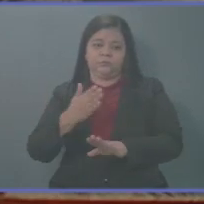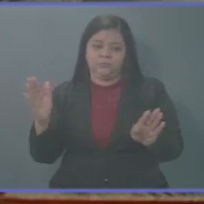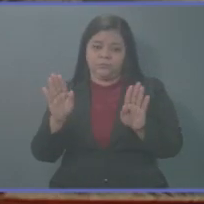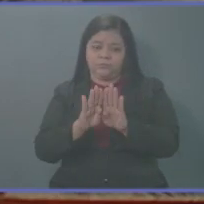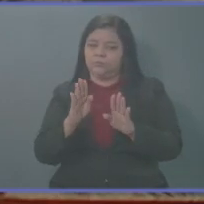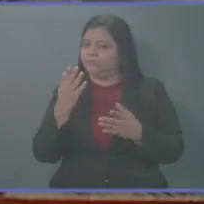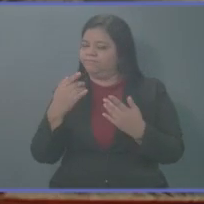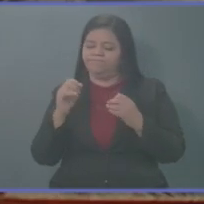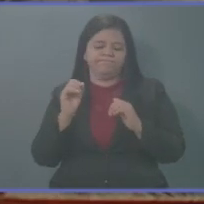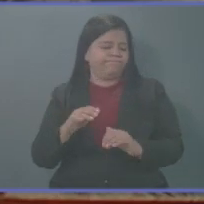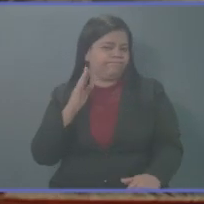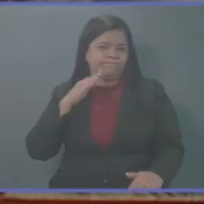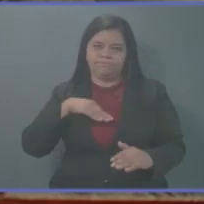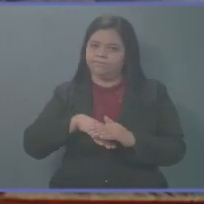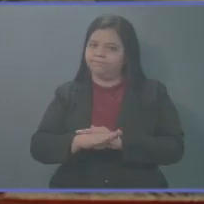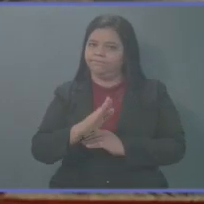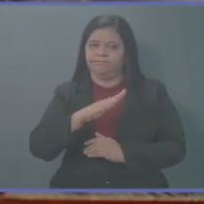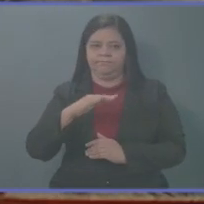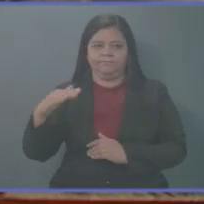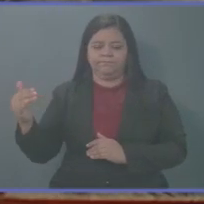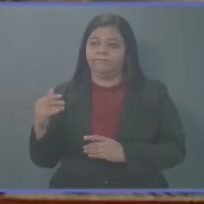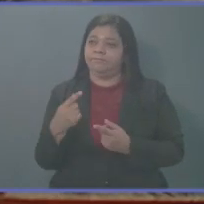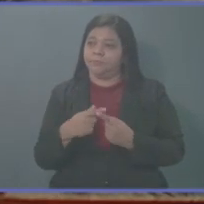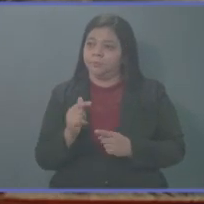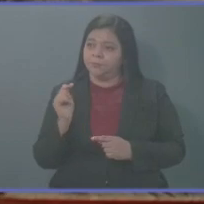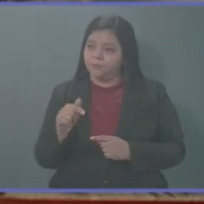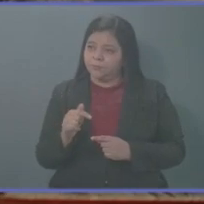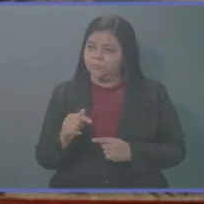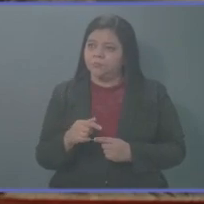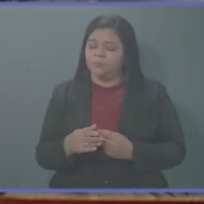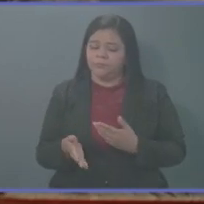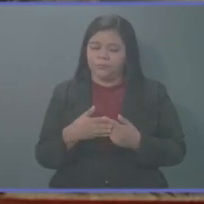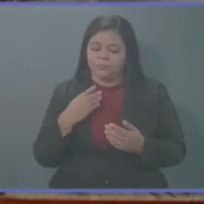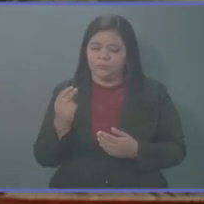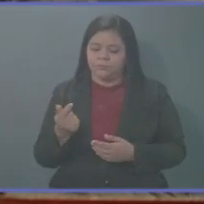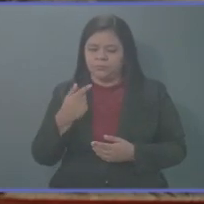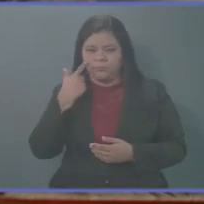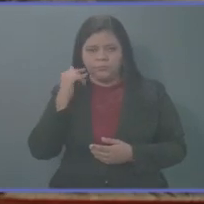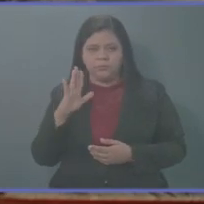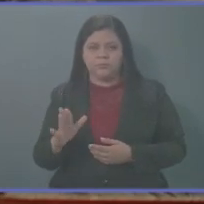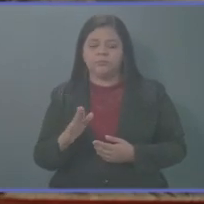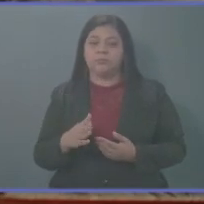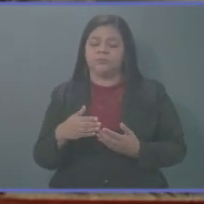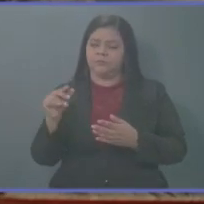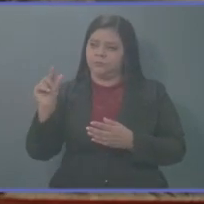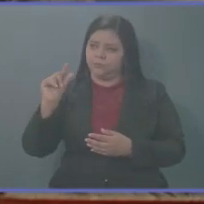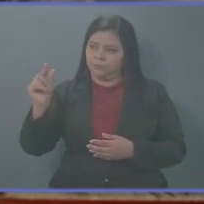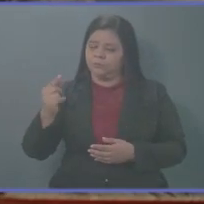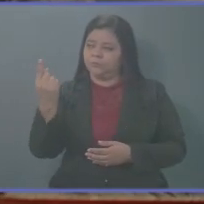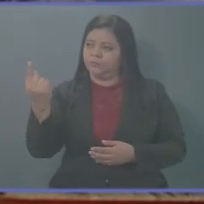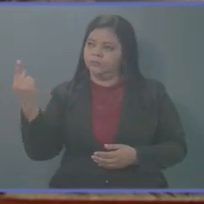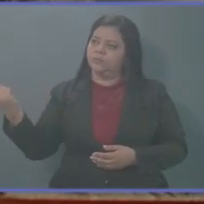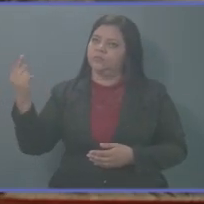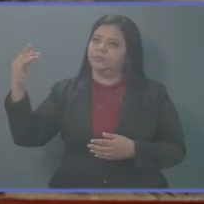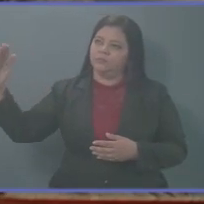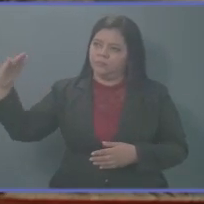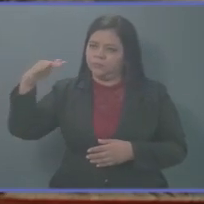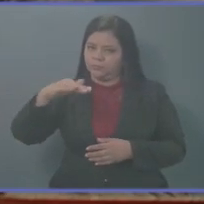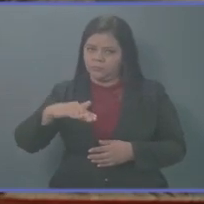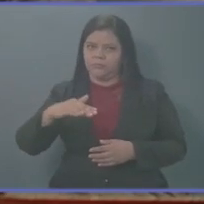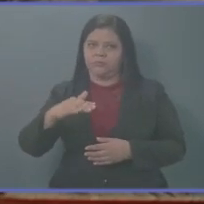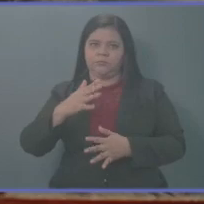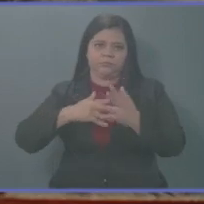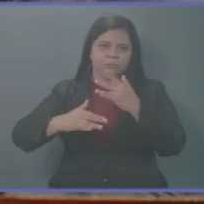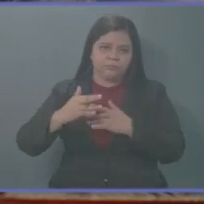pudieron retornar. Dichas facilidades consistirán en a. Permitir el ingreso, sea vía aérea, terrestre o